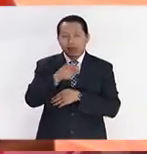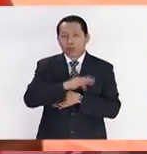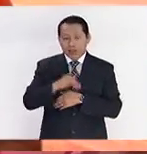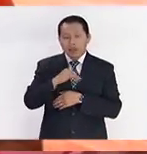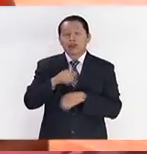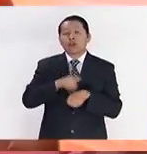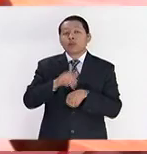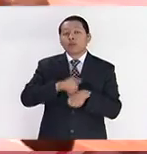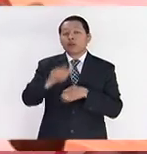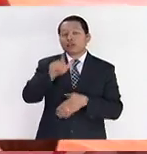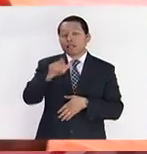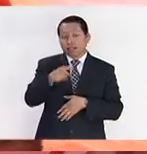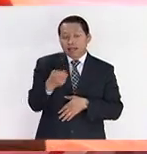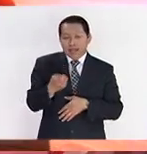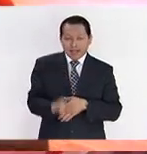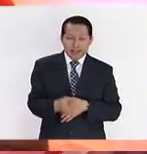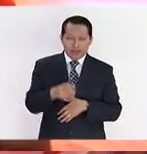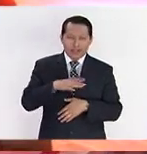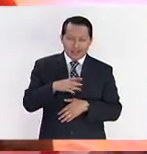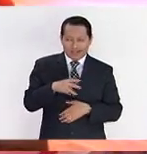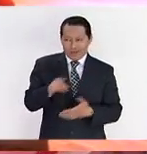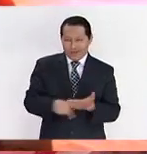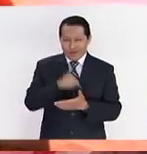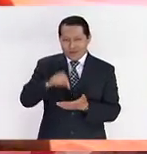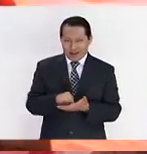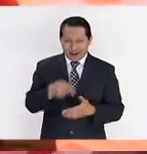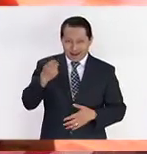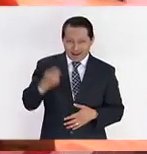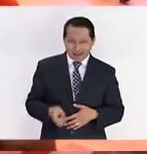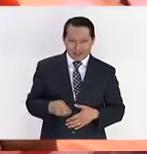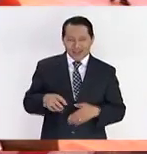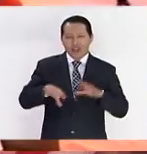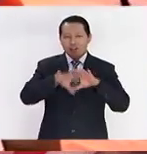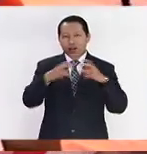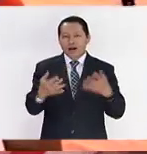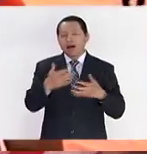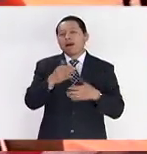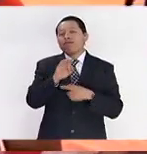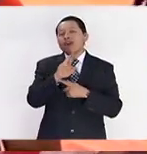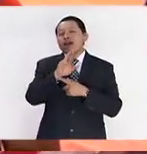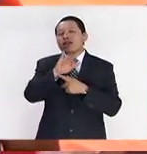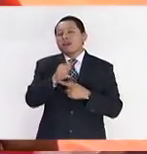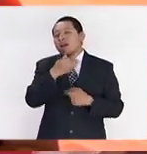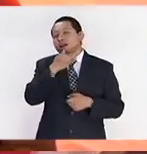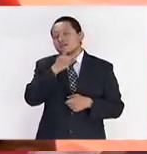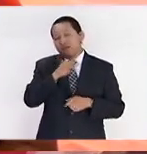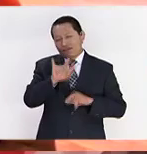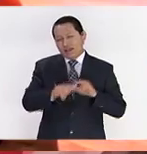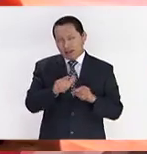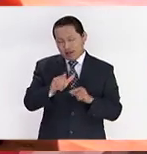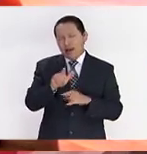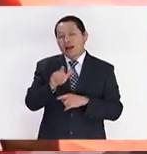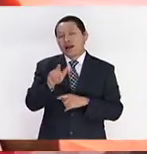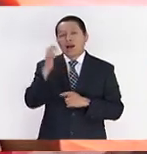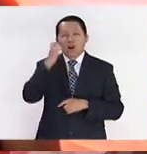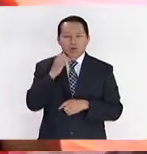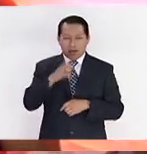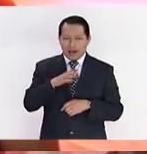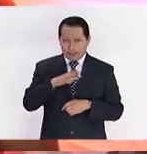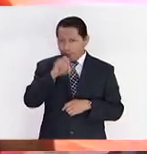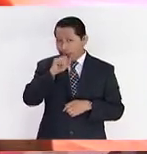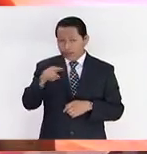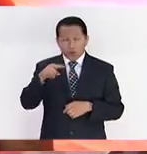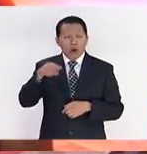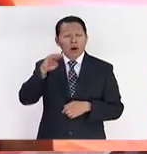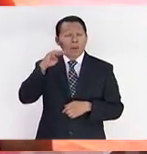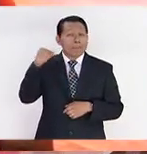número 17. Aquí, en este recinto, en el domo de la Feria de León, el equipo de Las Abejas estará recibiendo a los Aguacateros